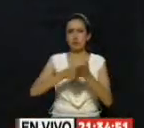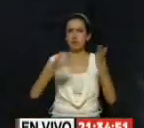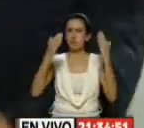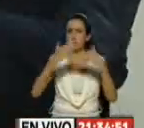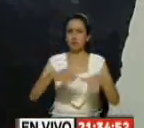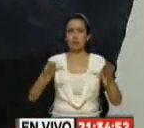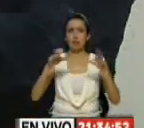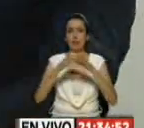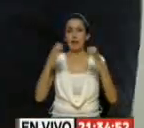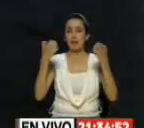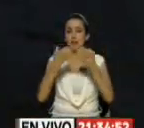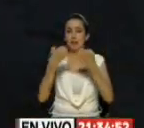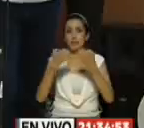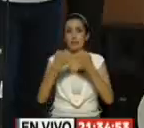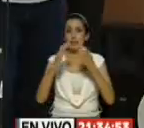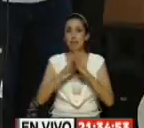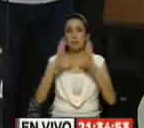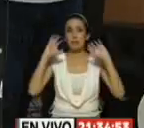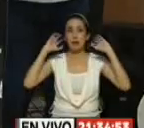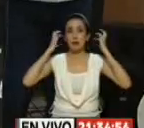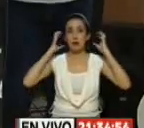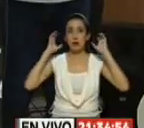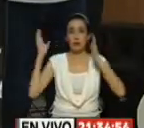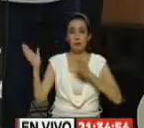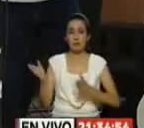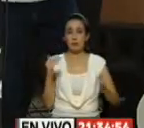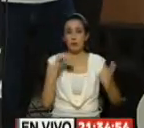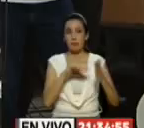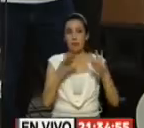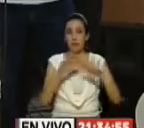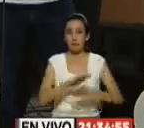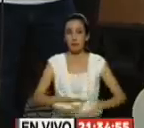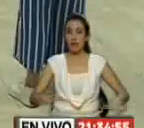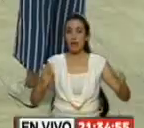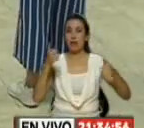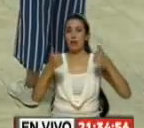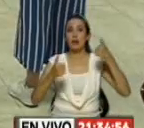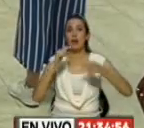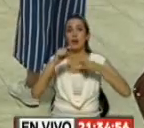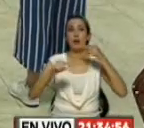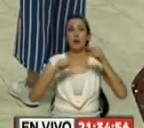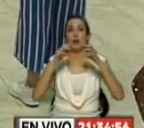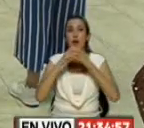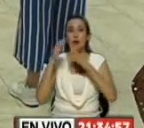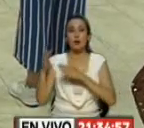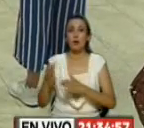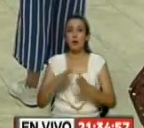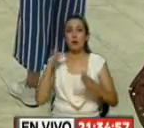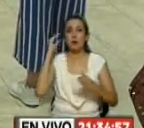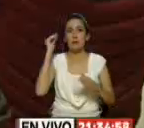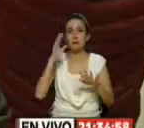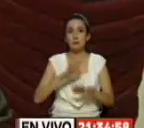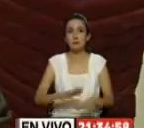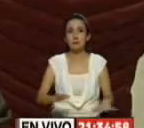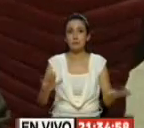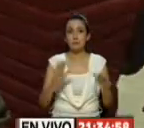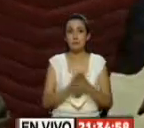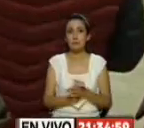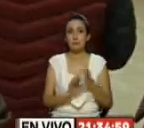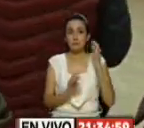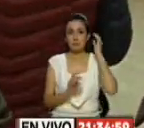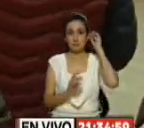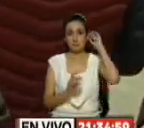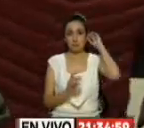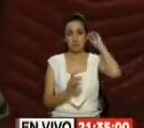permitieron al equipo de Pública FM cambiar su parrilla y convertirse en la compañera de los oyentes a nivel nacional. En Pública